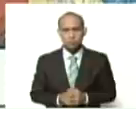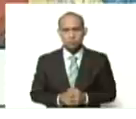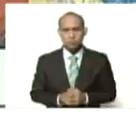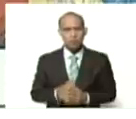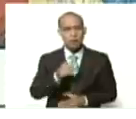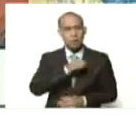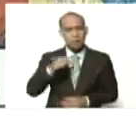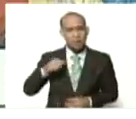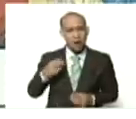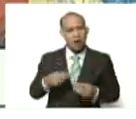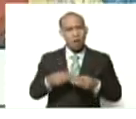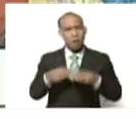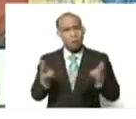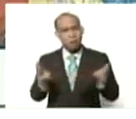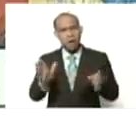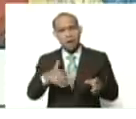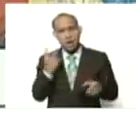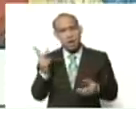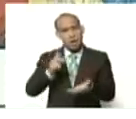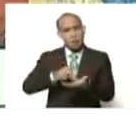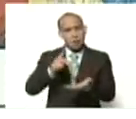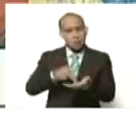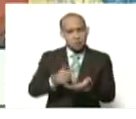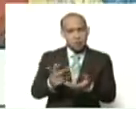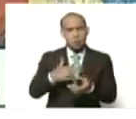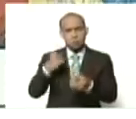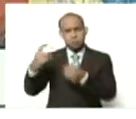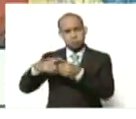privadas y públicas que quieran participar, cooperativas, todos